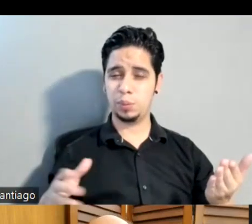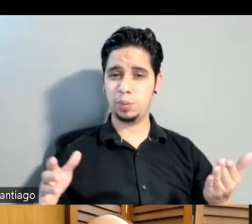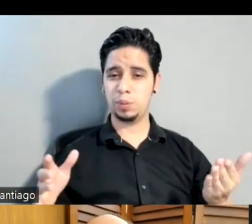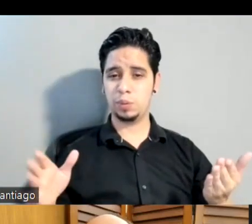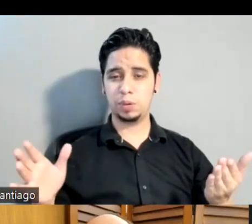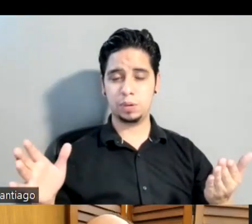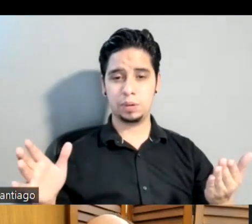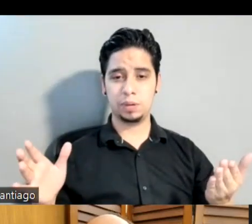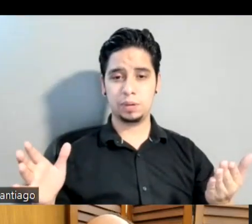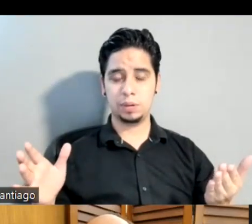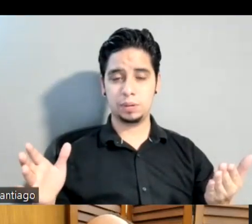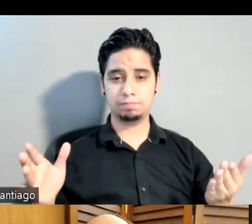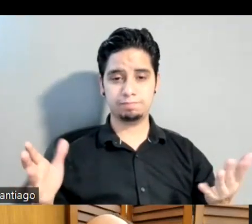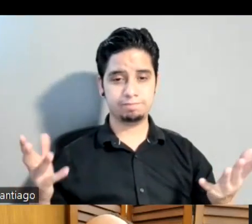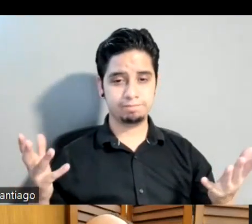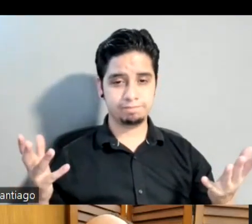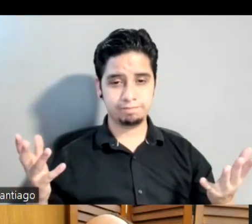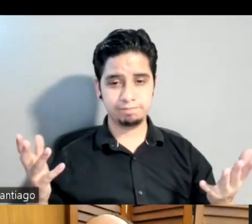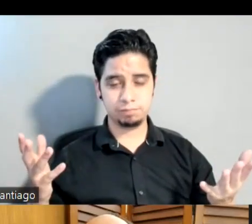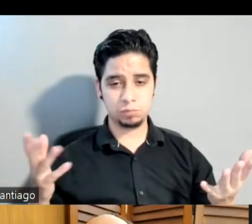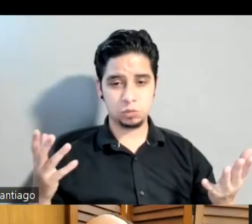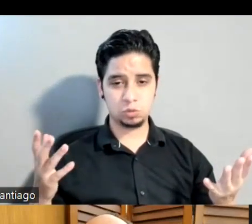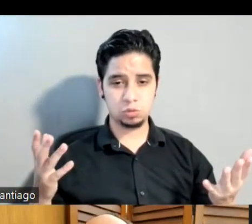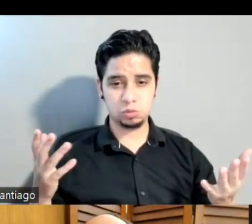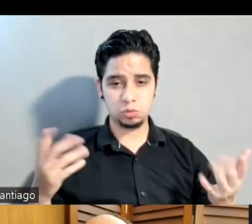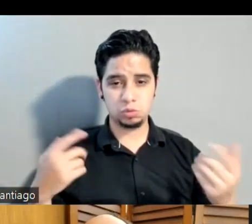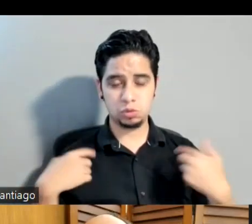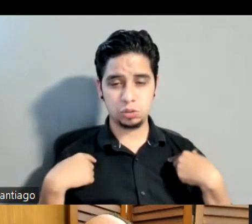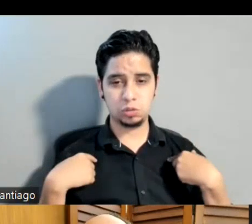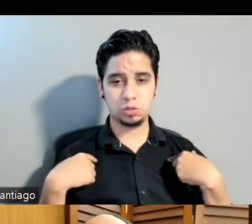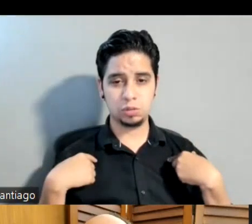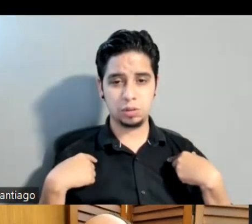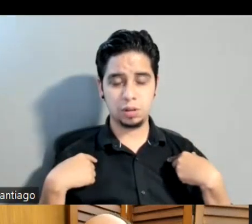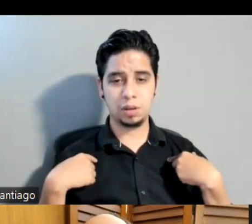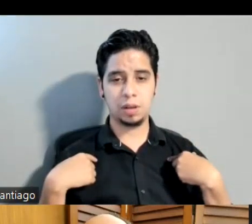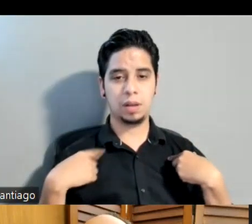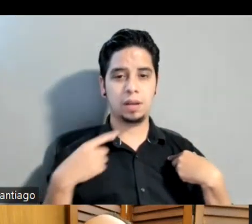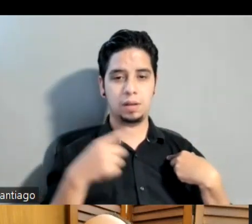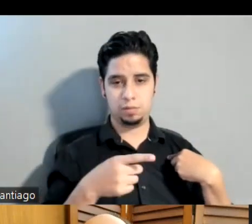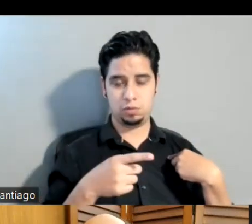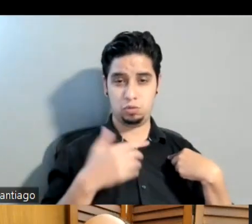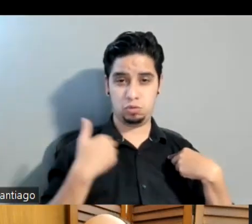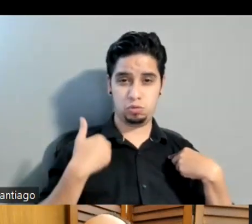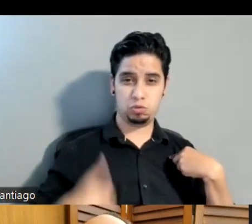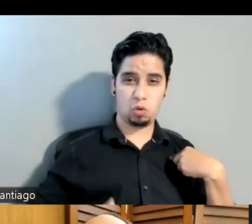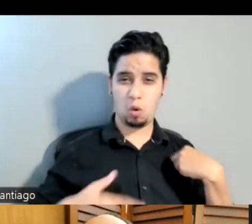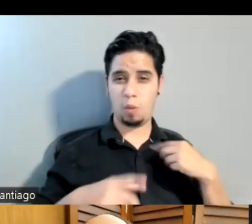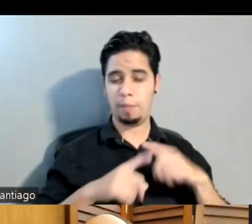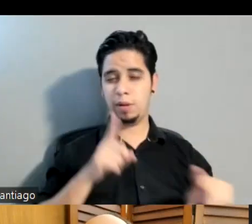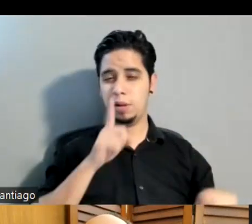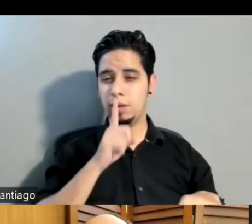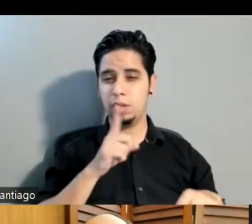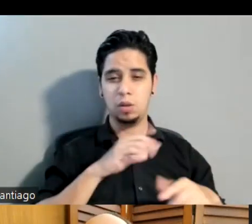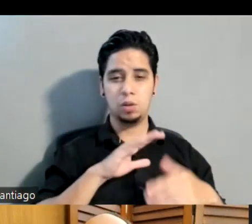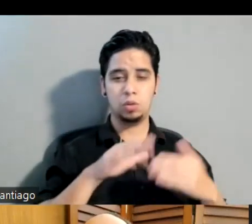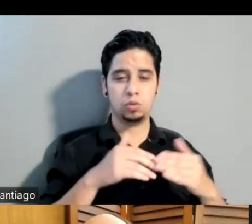lado de esta, yo digo, bueno, esta es la pieza de mis afectos, porque aquí está, soy yo, pero en realidad todos mis